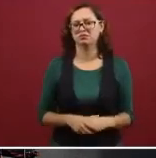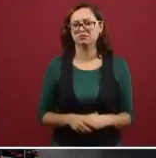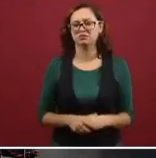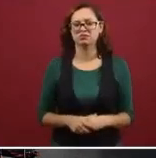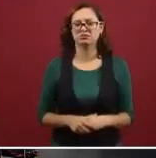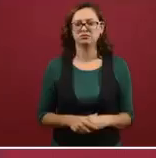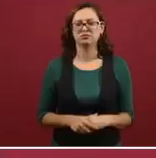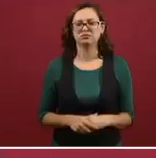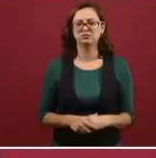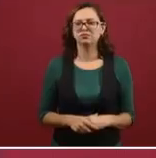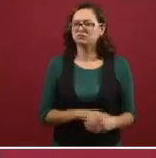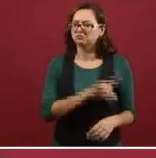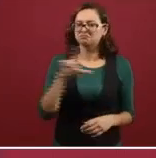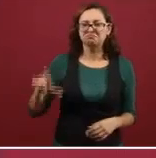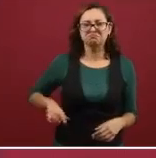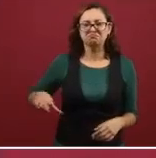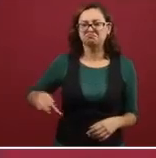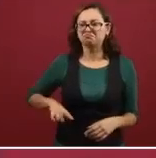Estaba tomado el gobierno.